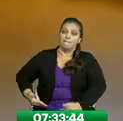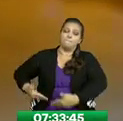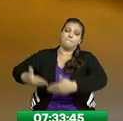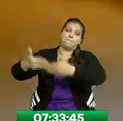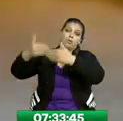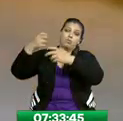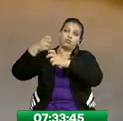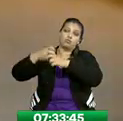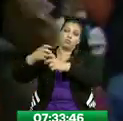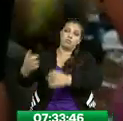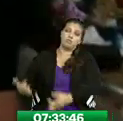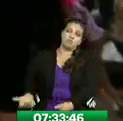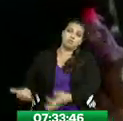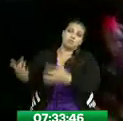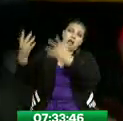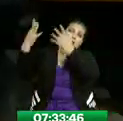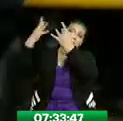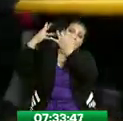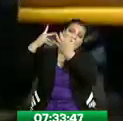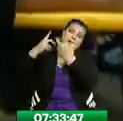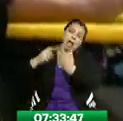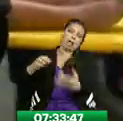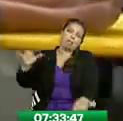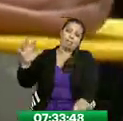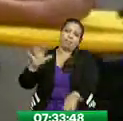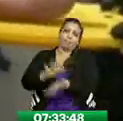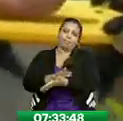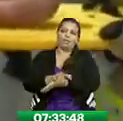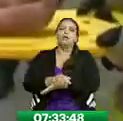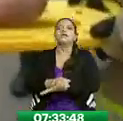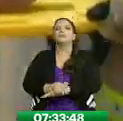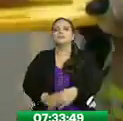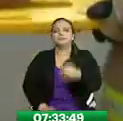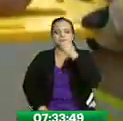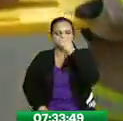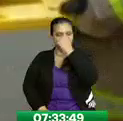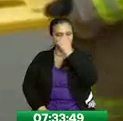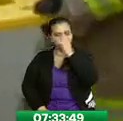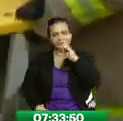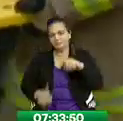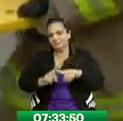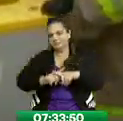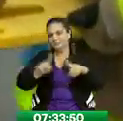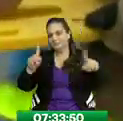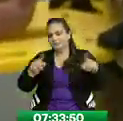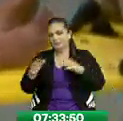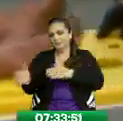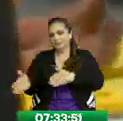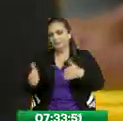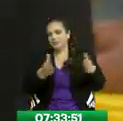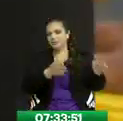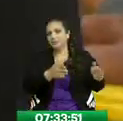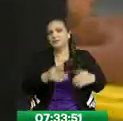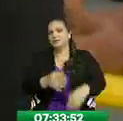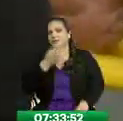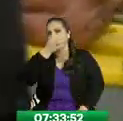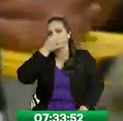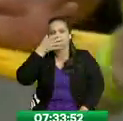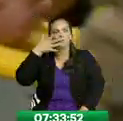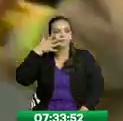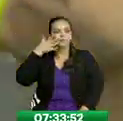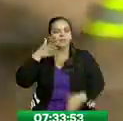fue catalogado el percance que sufrió un bus interprovincial a la altura de Guacamayos en la vía Atena, donde una mujer murió por